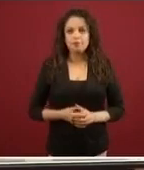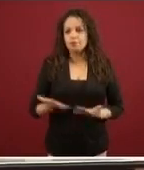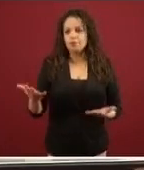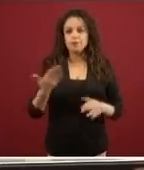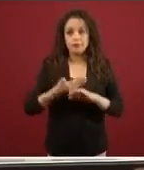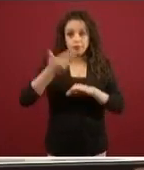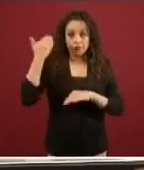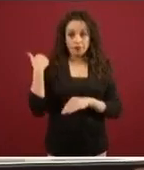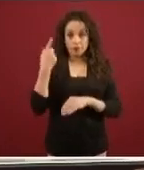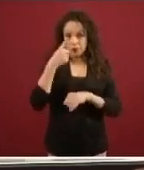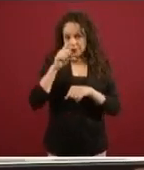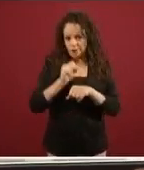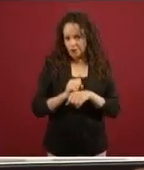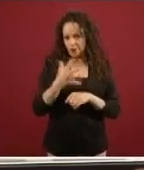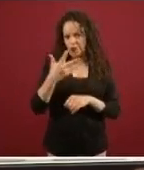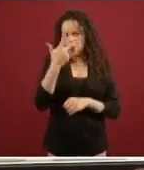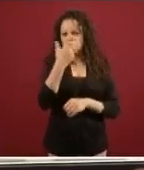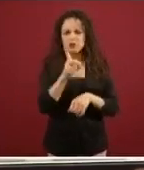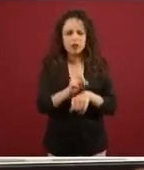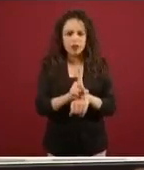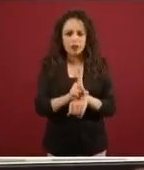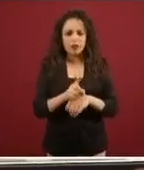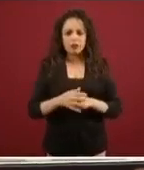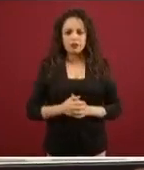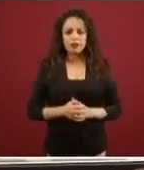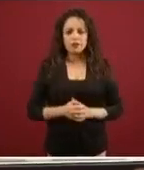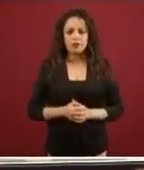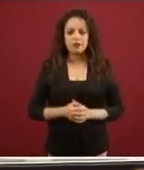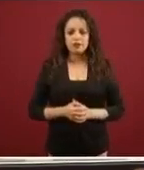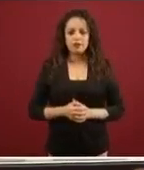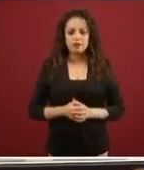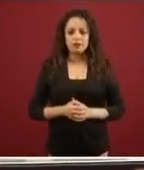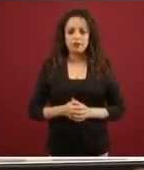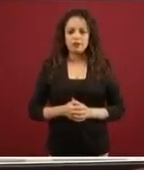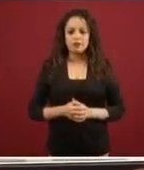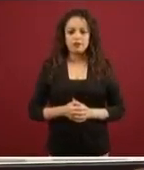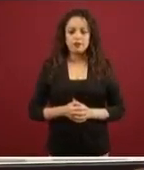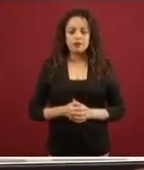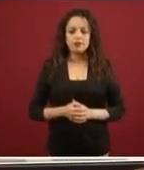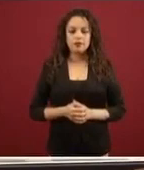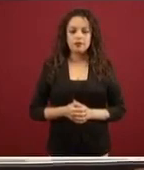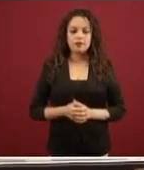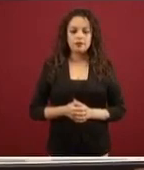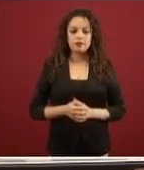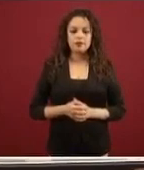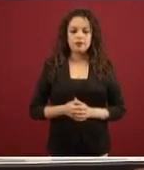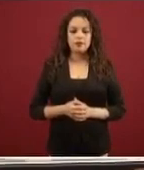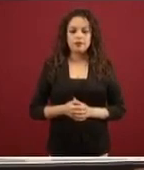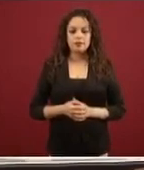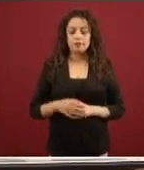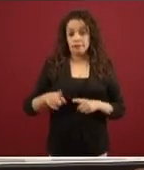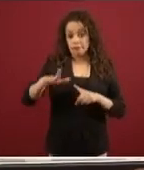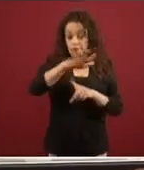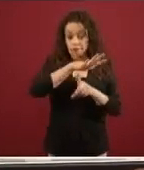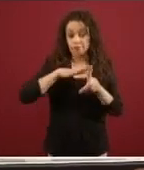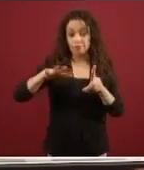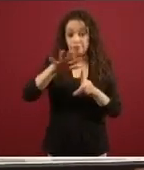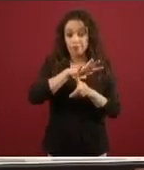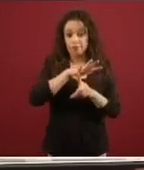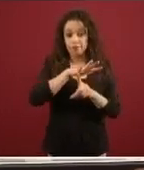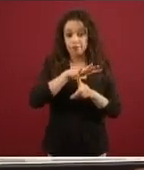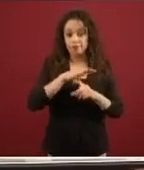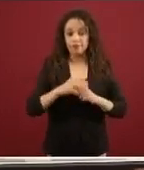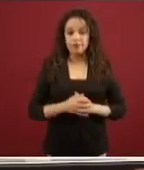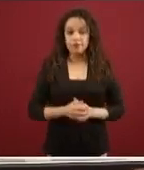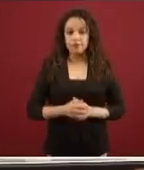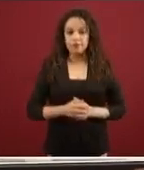días, es posible que usted, y me dirigí también a la ciudadanía, que usted no tenga la